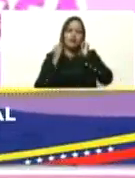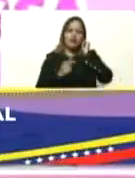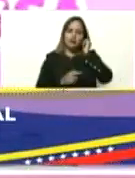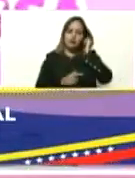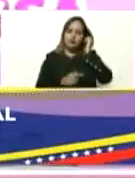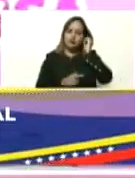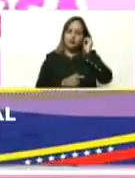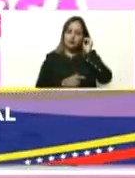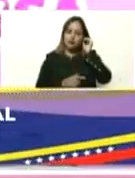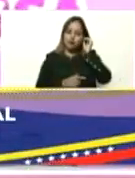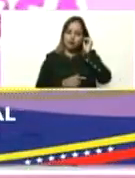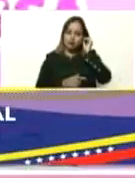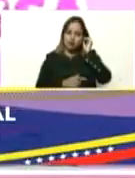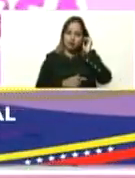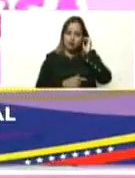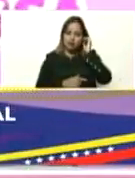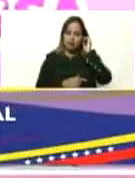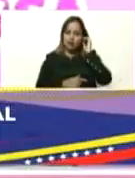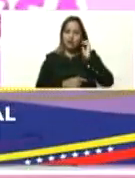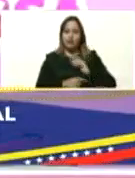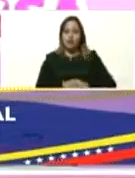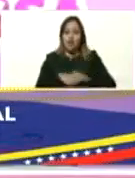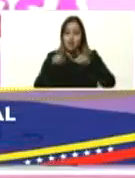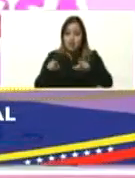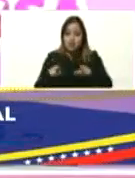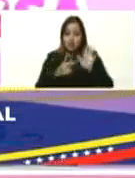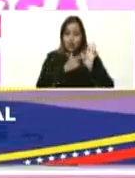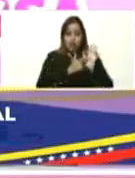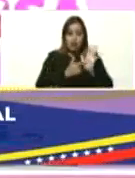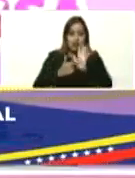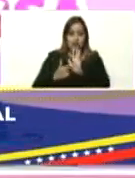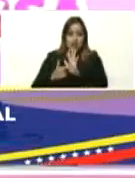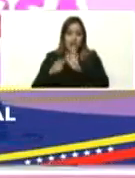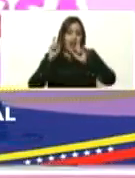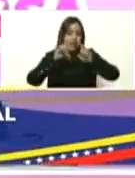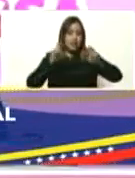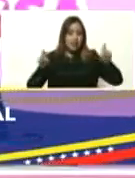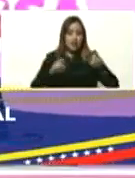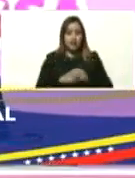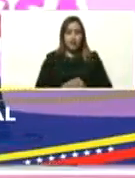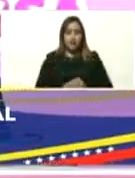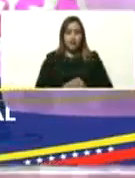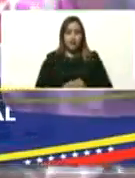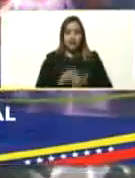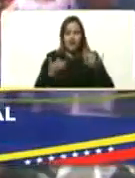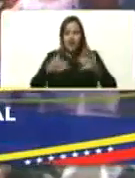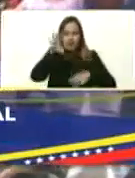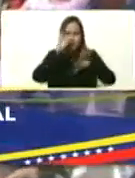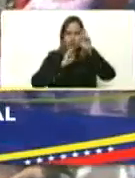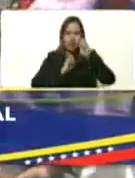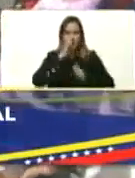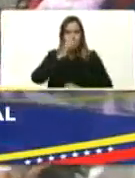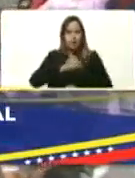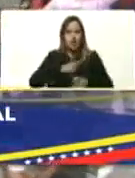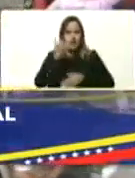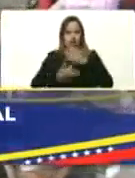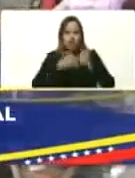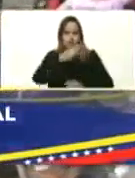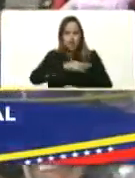así nos ha enseñado nuestra leona. El gran aporte a nuestro proyecto socialista